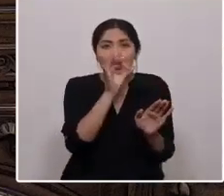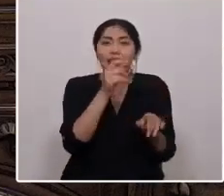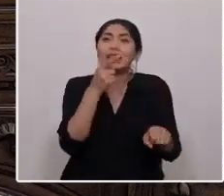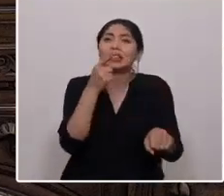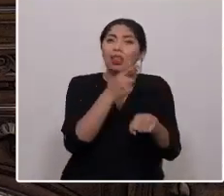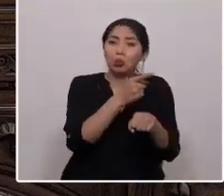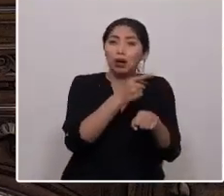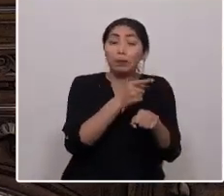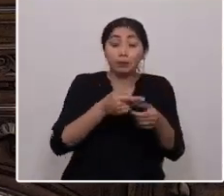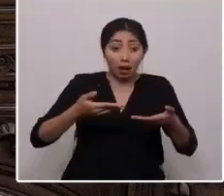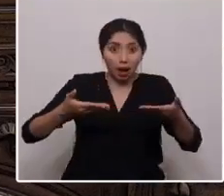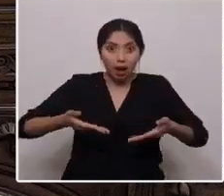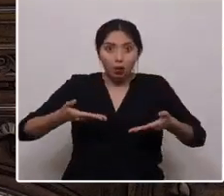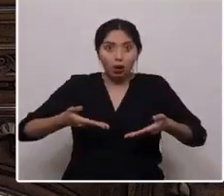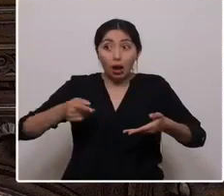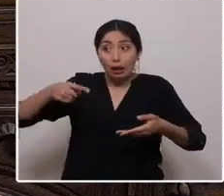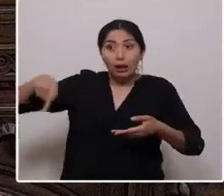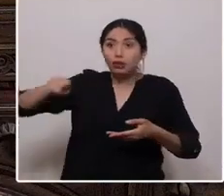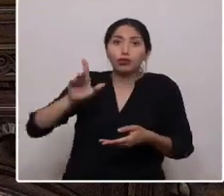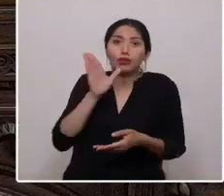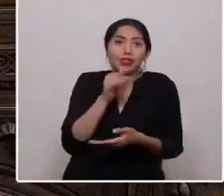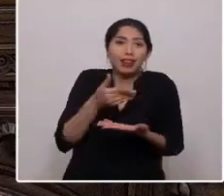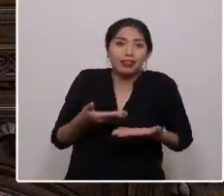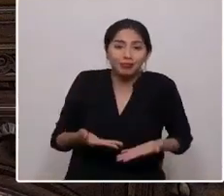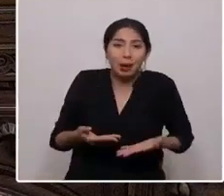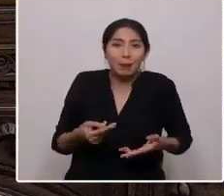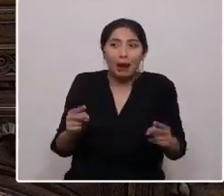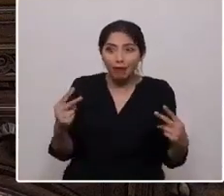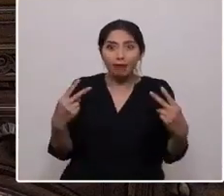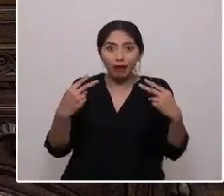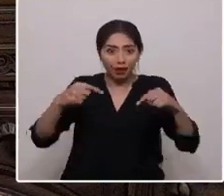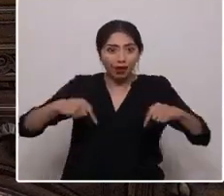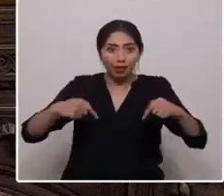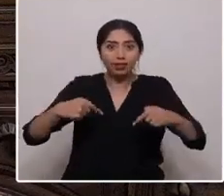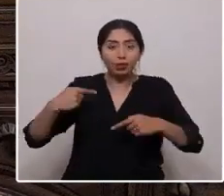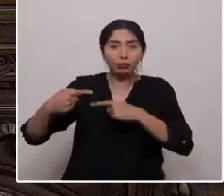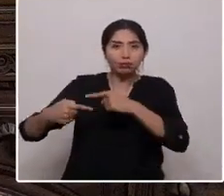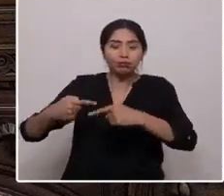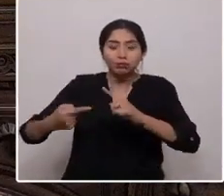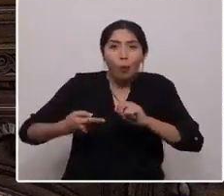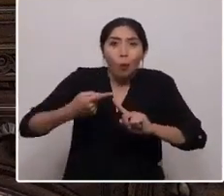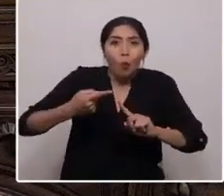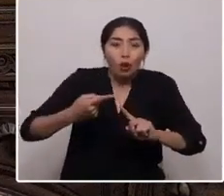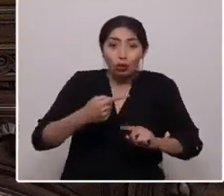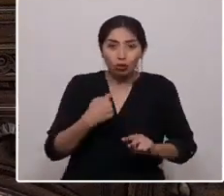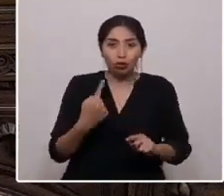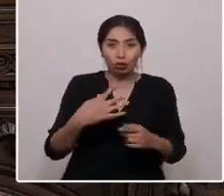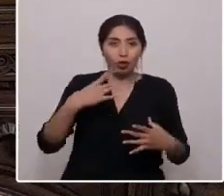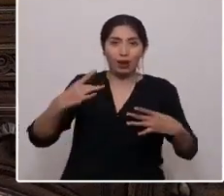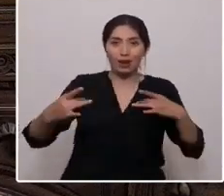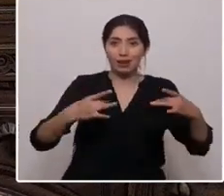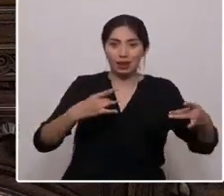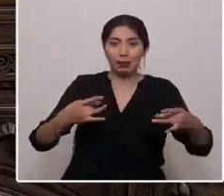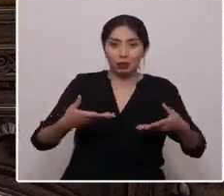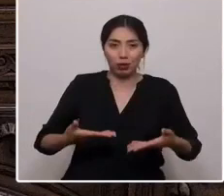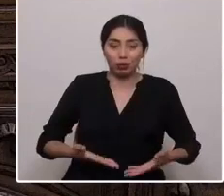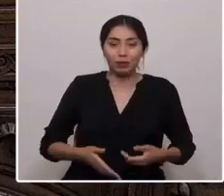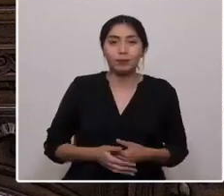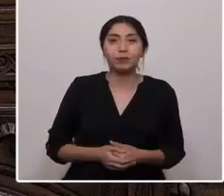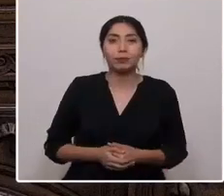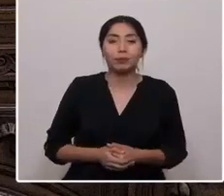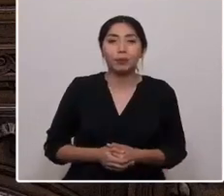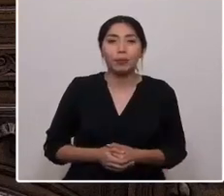para presenciar este acto histórico para lo que nosotros hemos sido convocados sin embargo